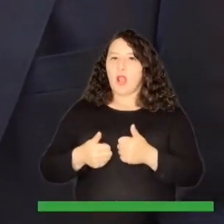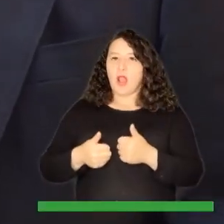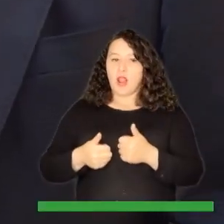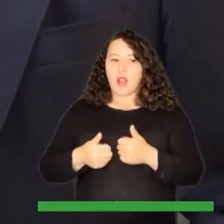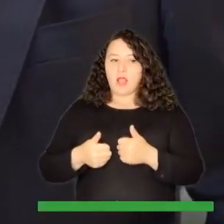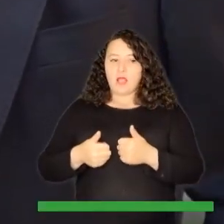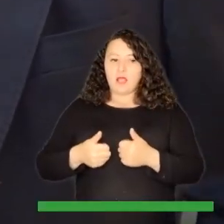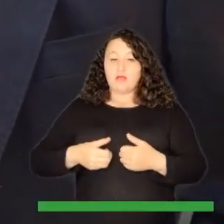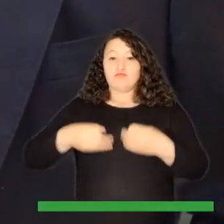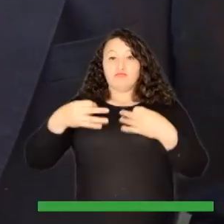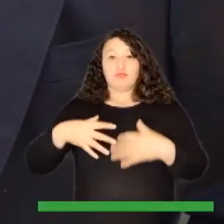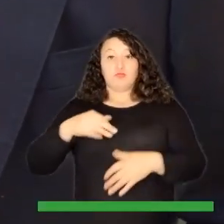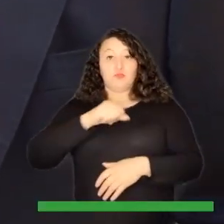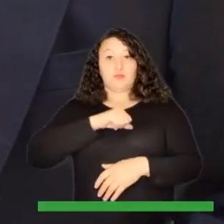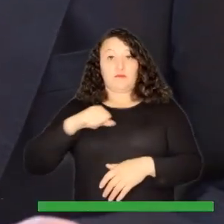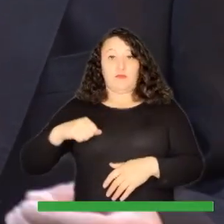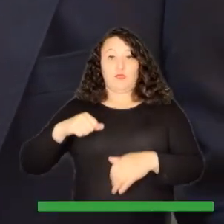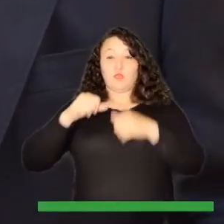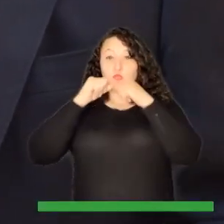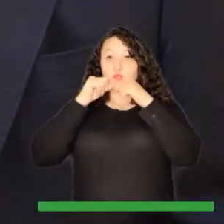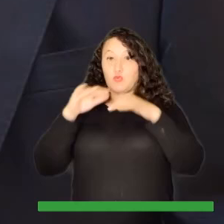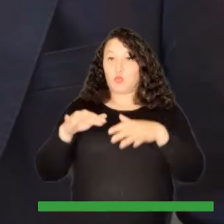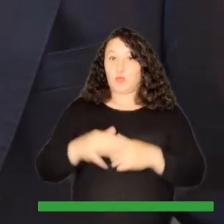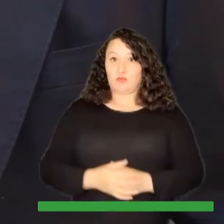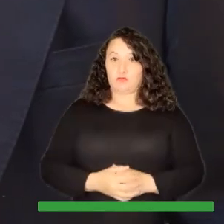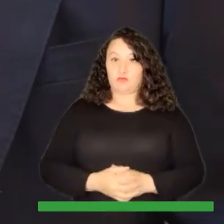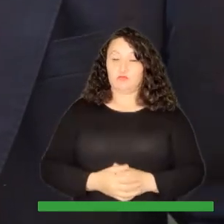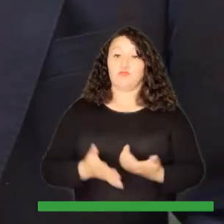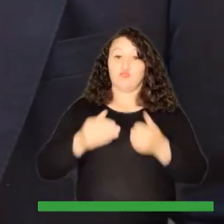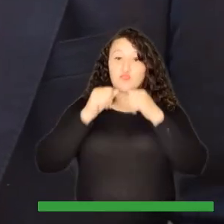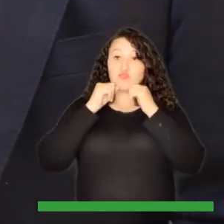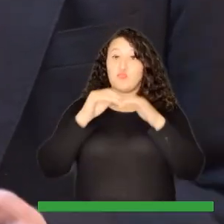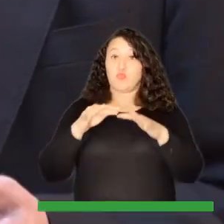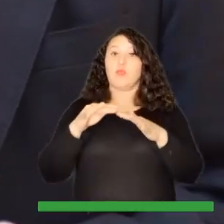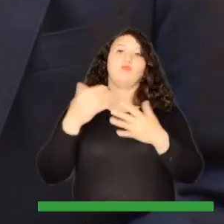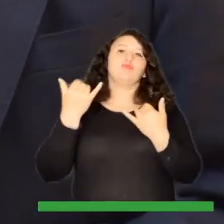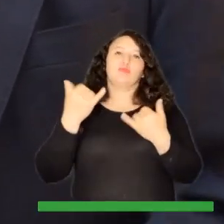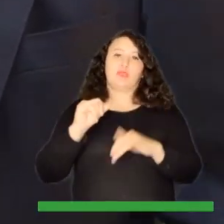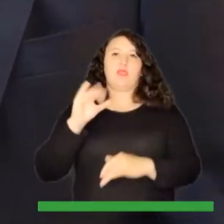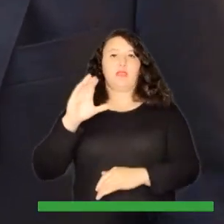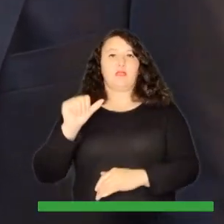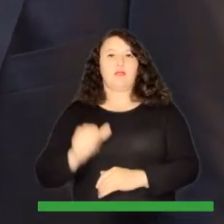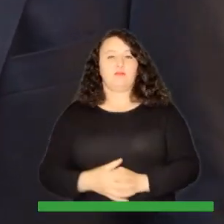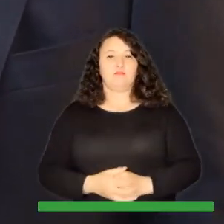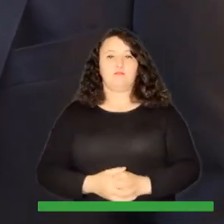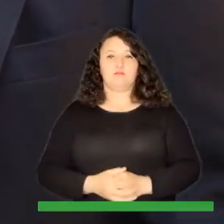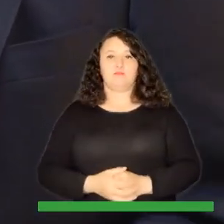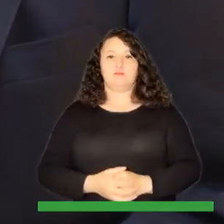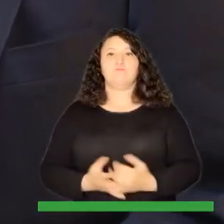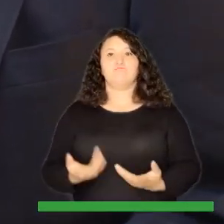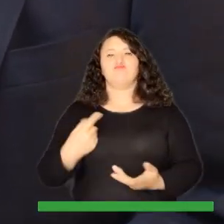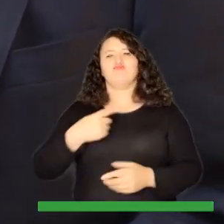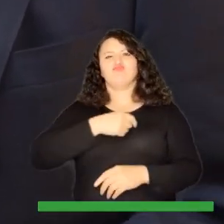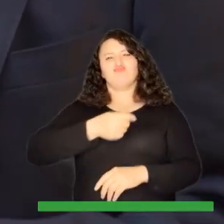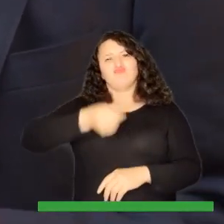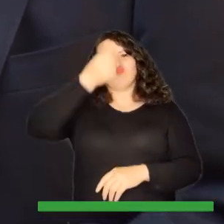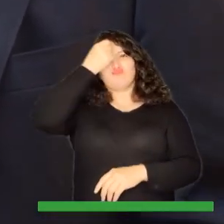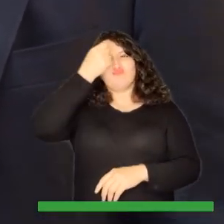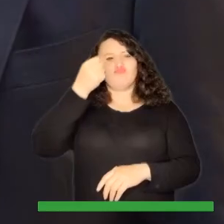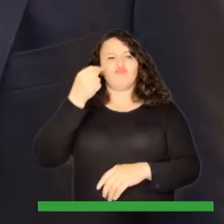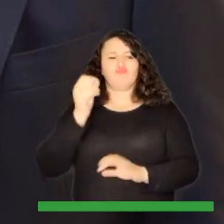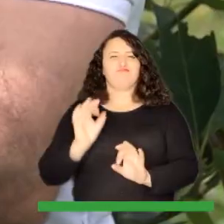stakeholder, tanto privados como públicos. El público ya lo tenemos, que es ICA, con el cual nos